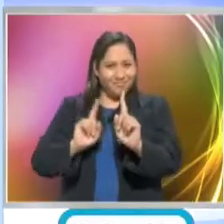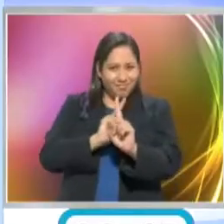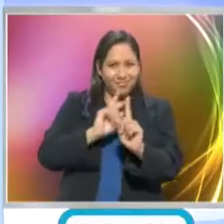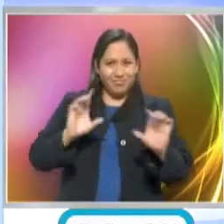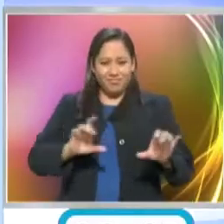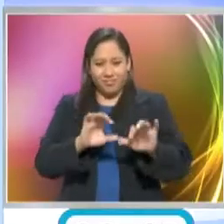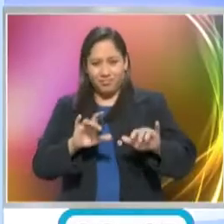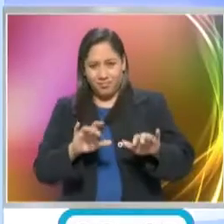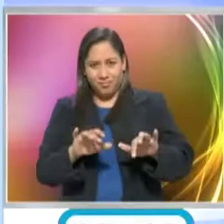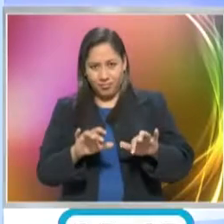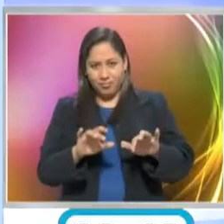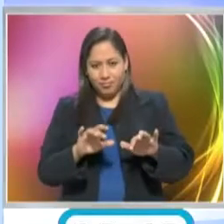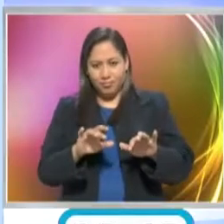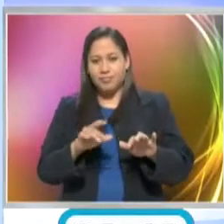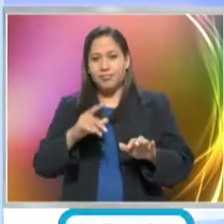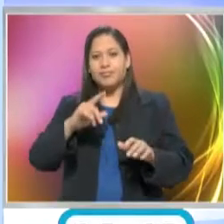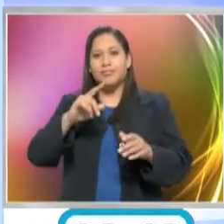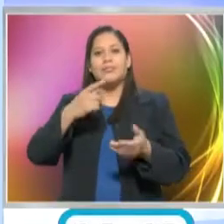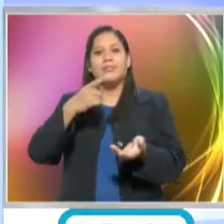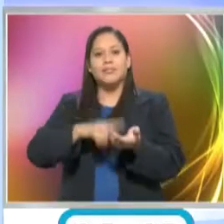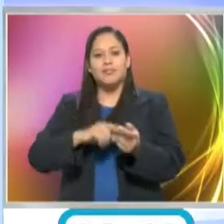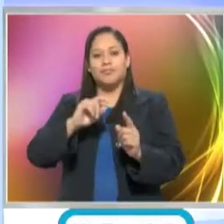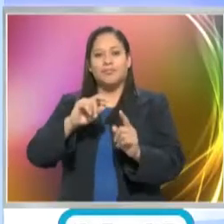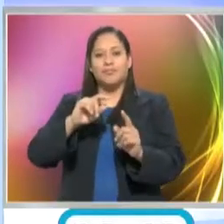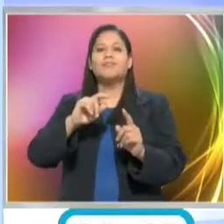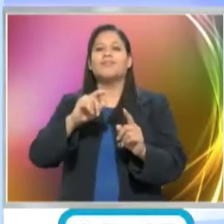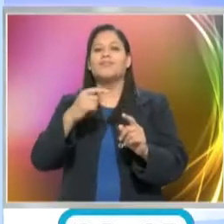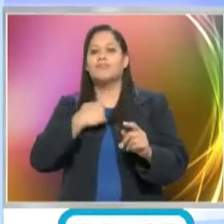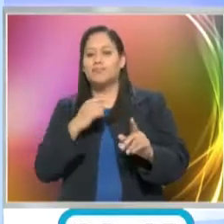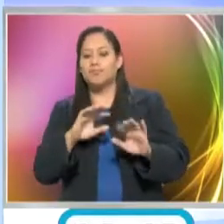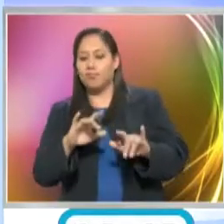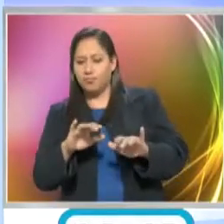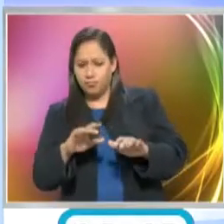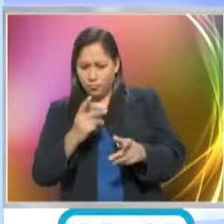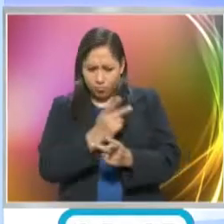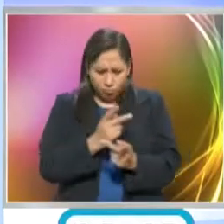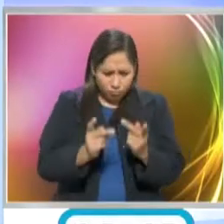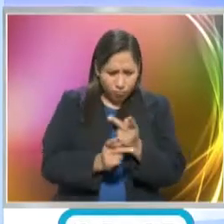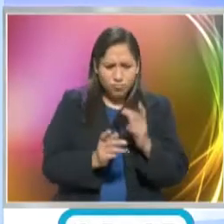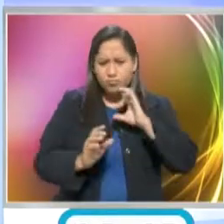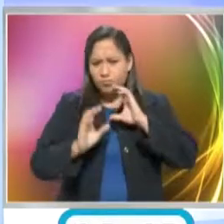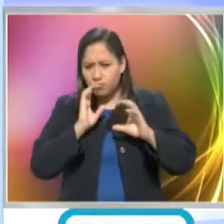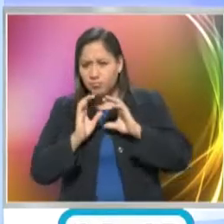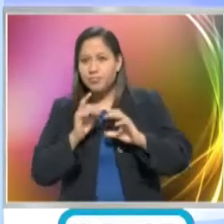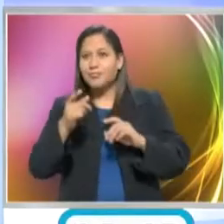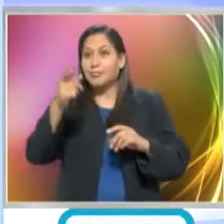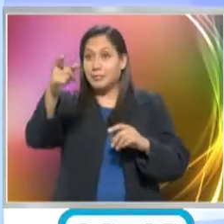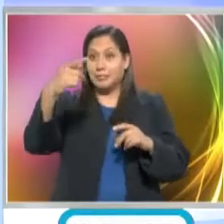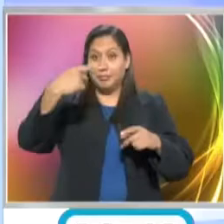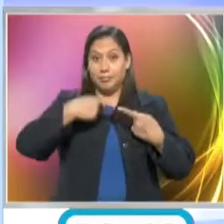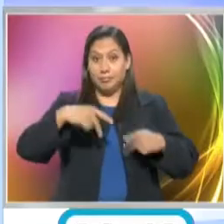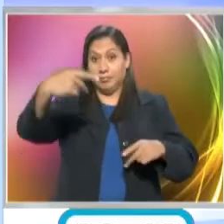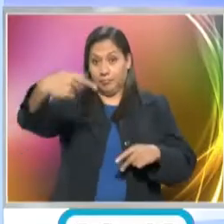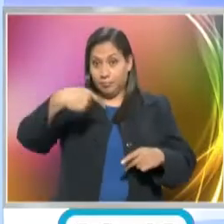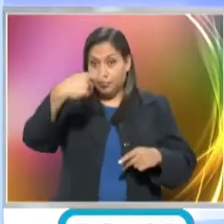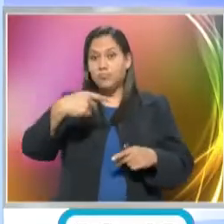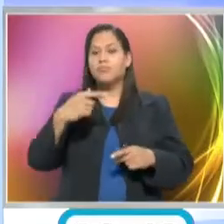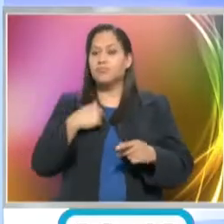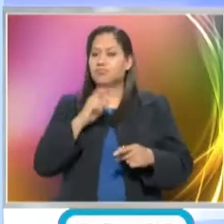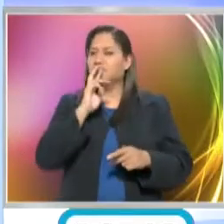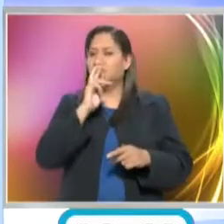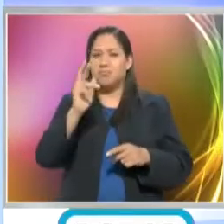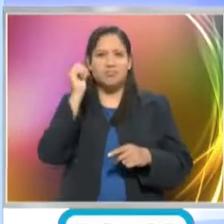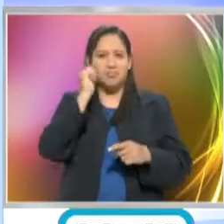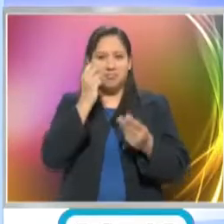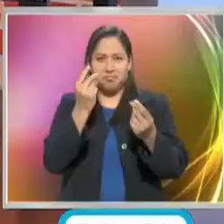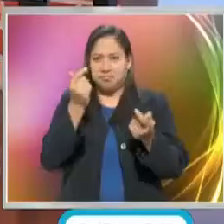el tiempo completo. Es muy serio. Esto de verdad necesita mucha profesionalización. Un community manager